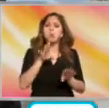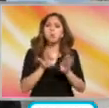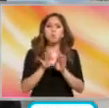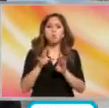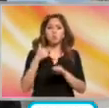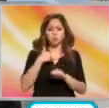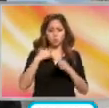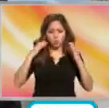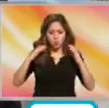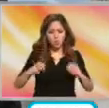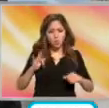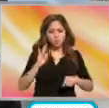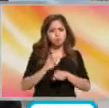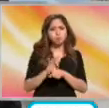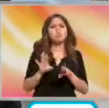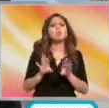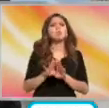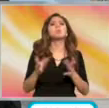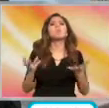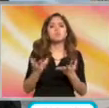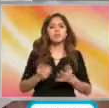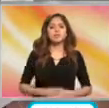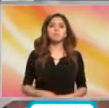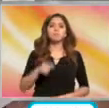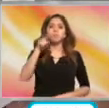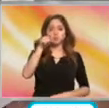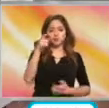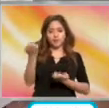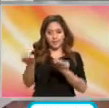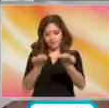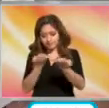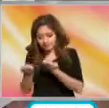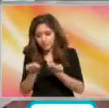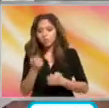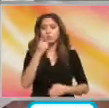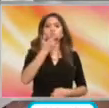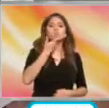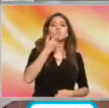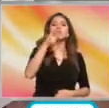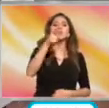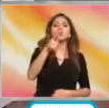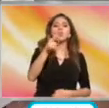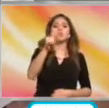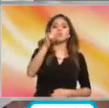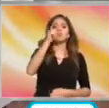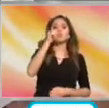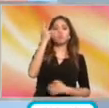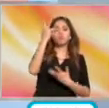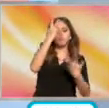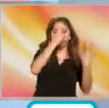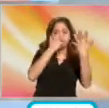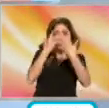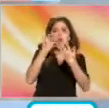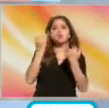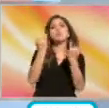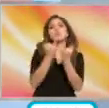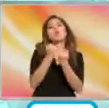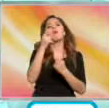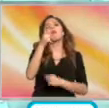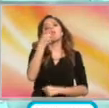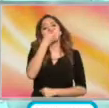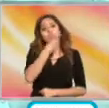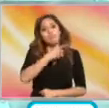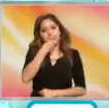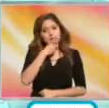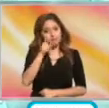la actividad física, tiene que ver el estilo de vida, el no tomar mucho alcohol, Si se es diabético, pues controlar los